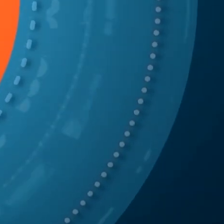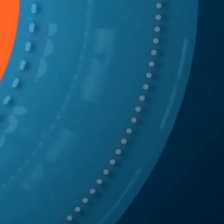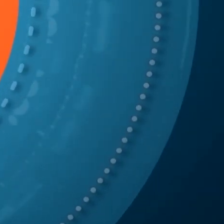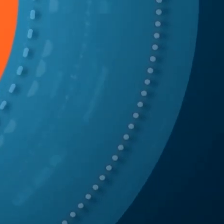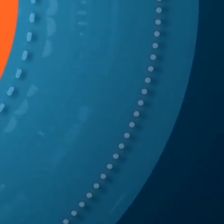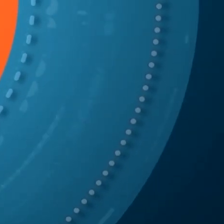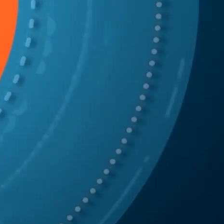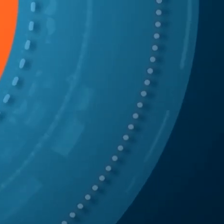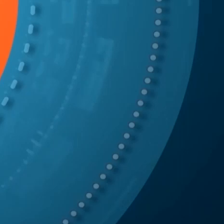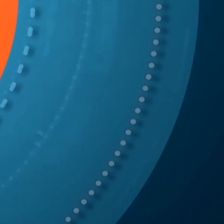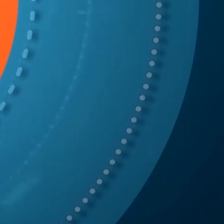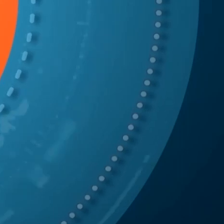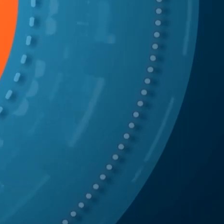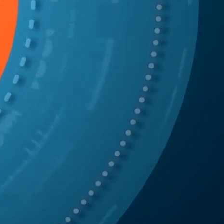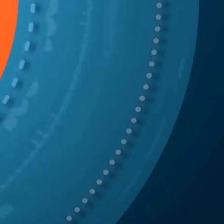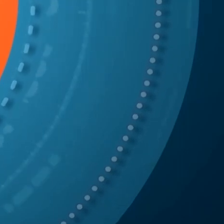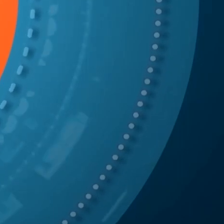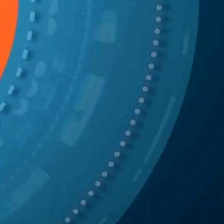¡Gracias!